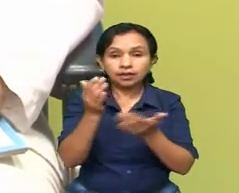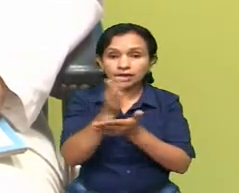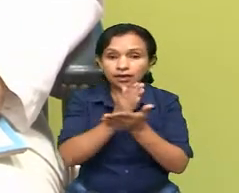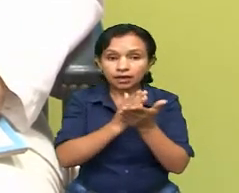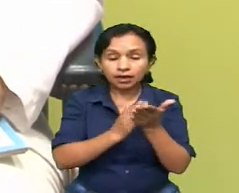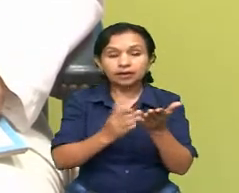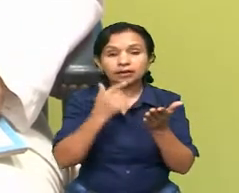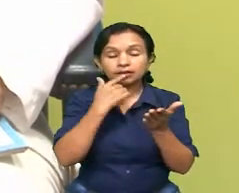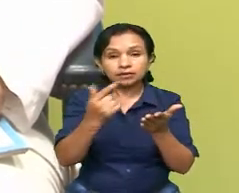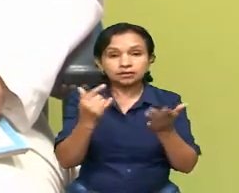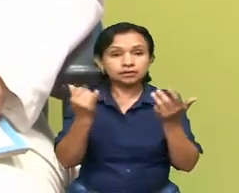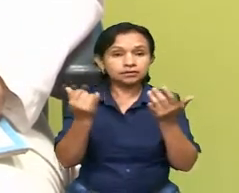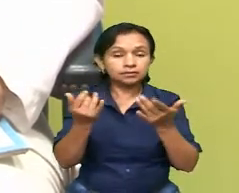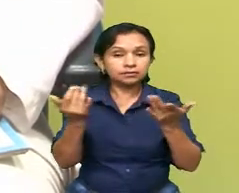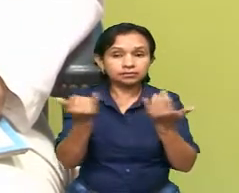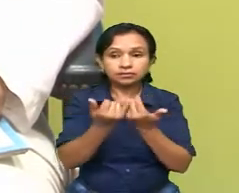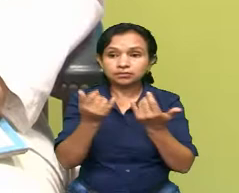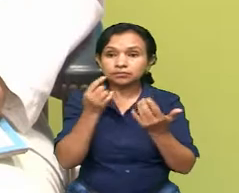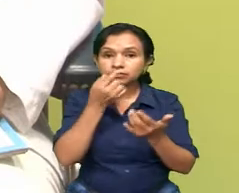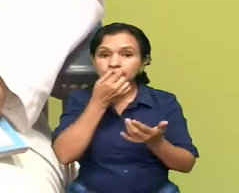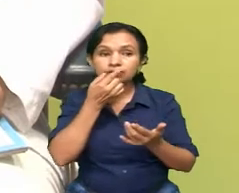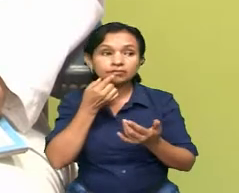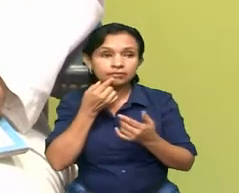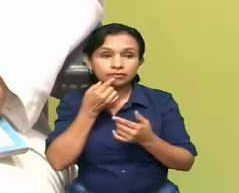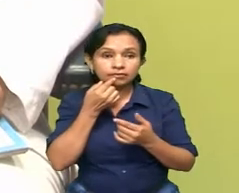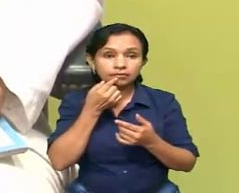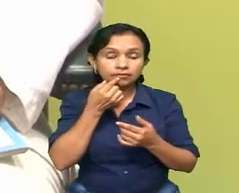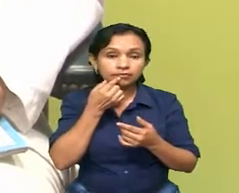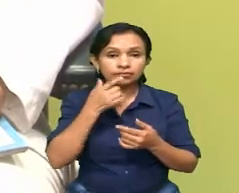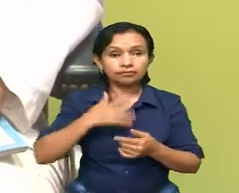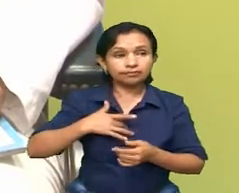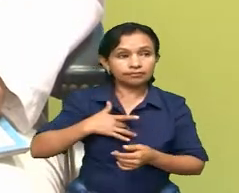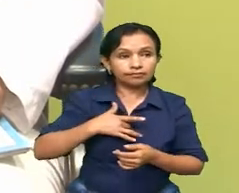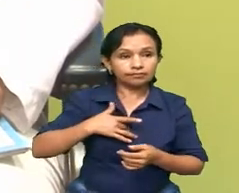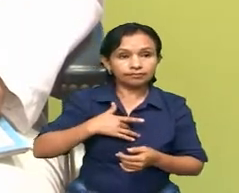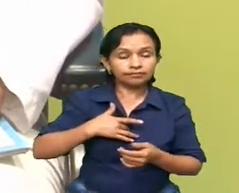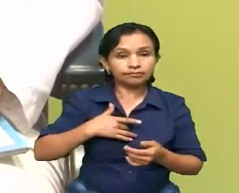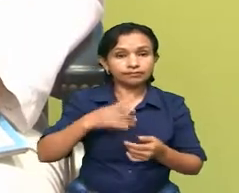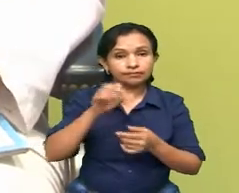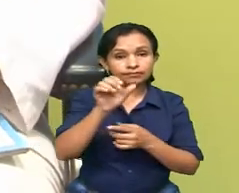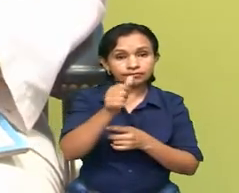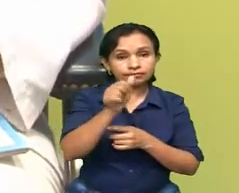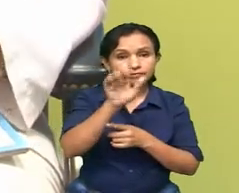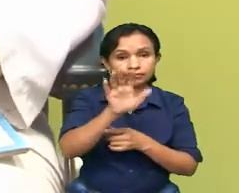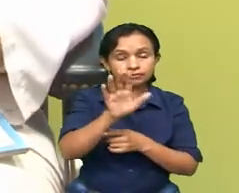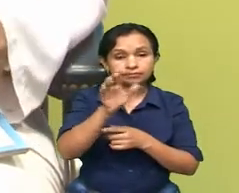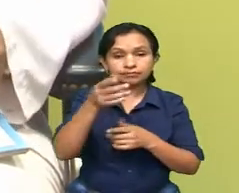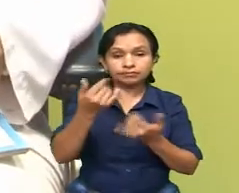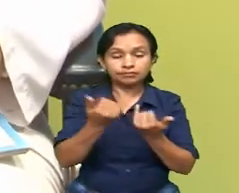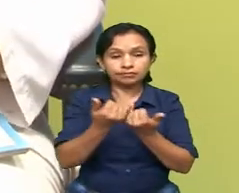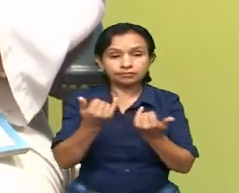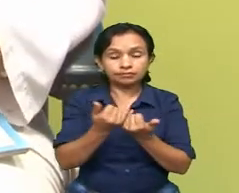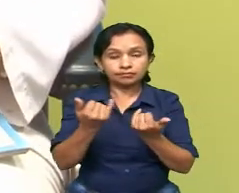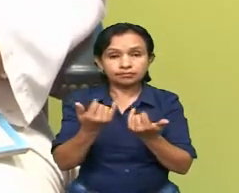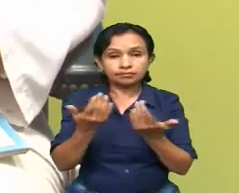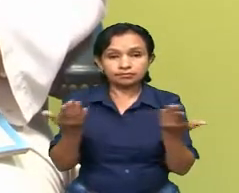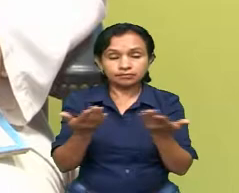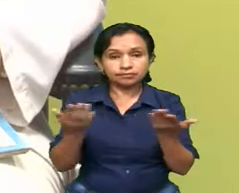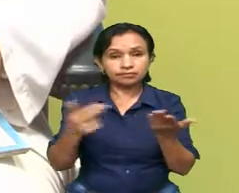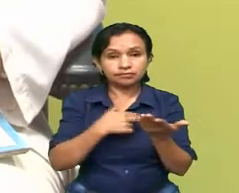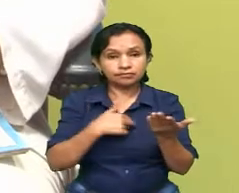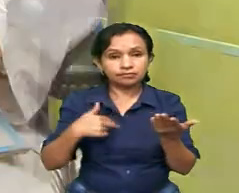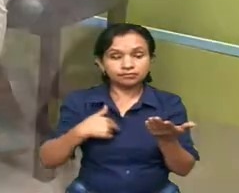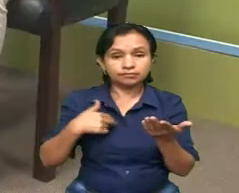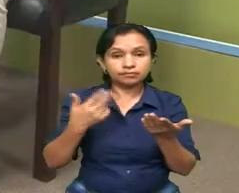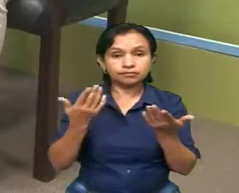labio, es paladar, y necesitan a veces hasta 6-5 operaciones para poder reparar